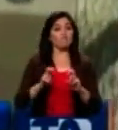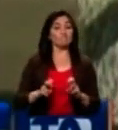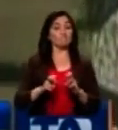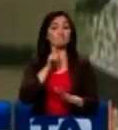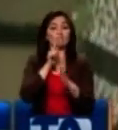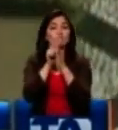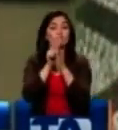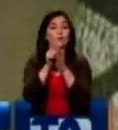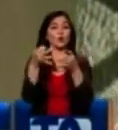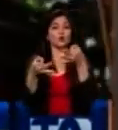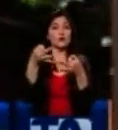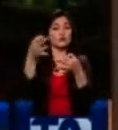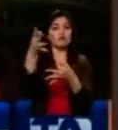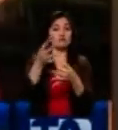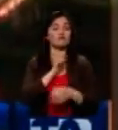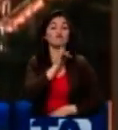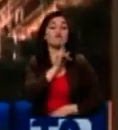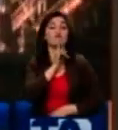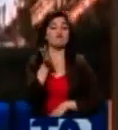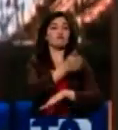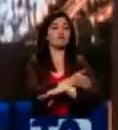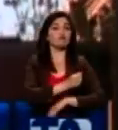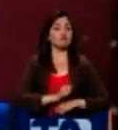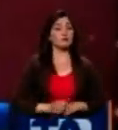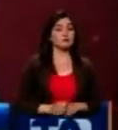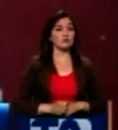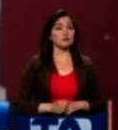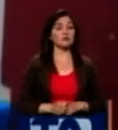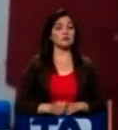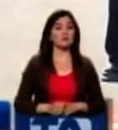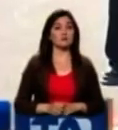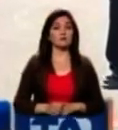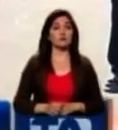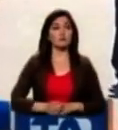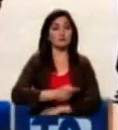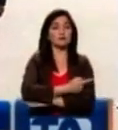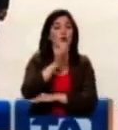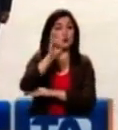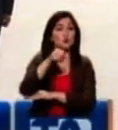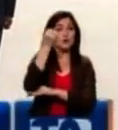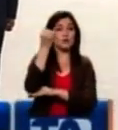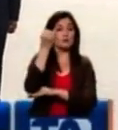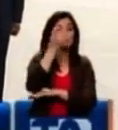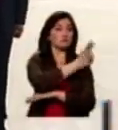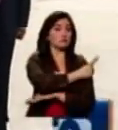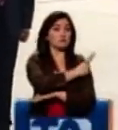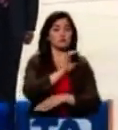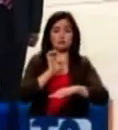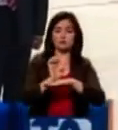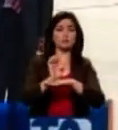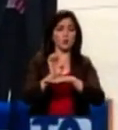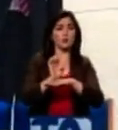que denunció el Departamento de Justicia de Estados Unidos hace más de un mes. El día jueves, parte de la delegación